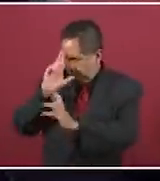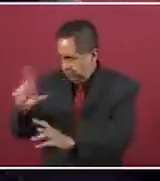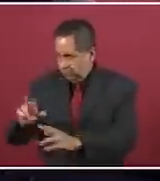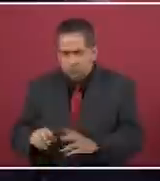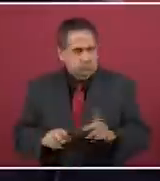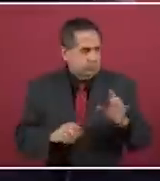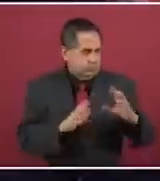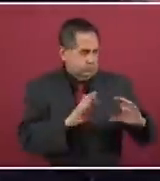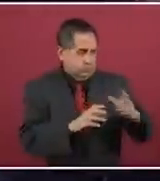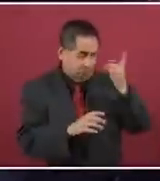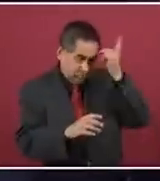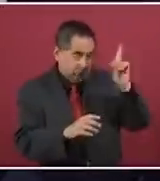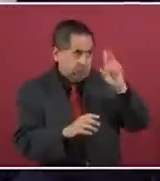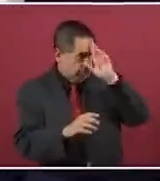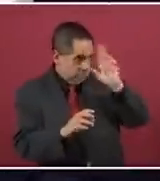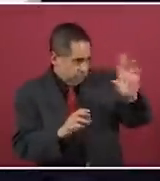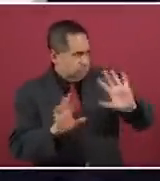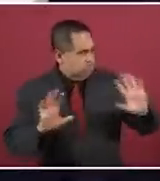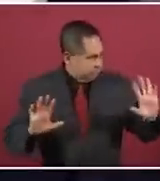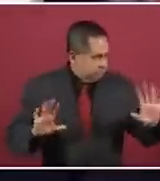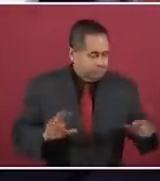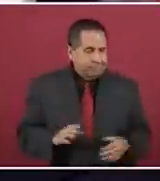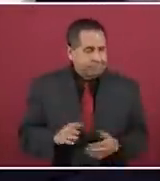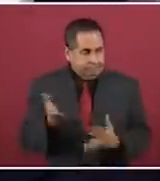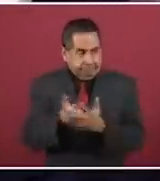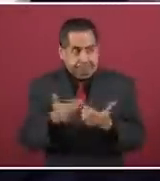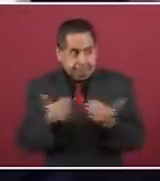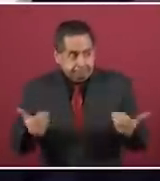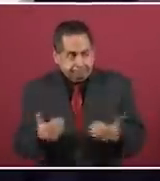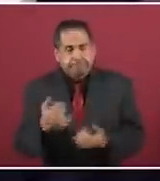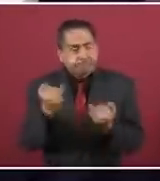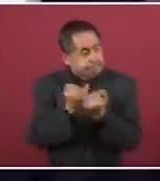César, ahora lo que se necesita